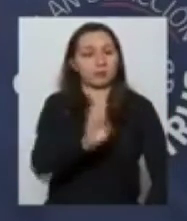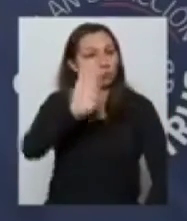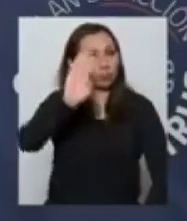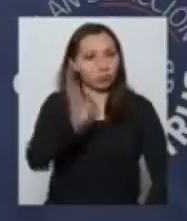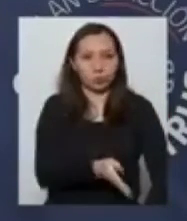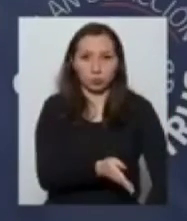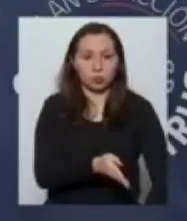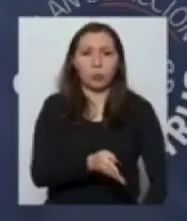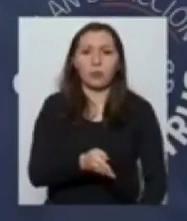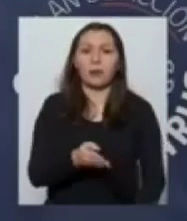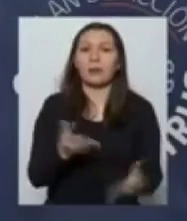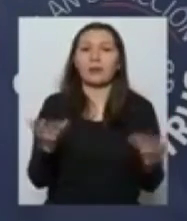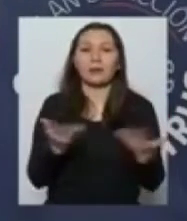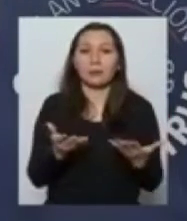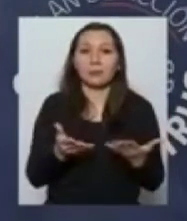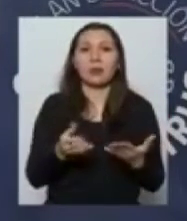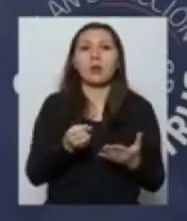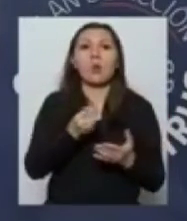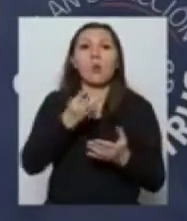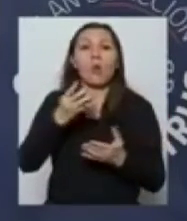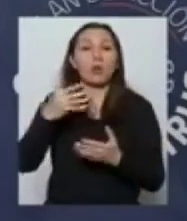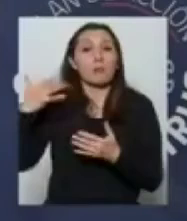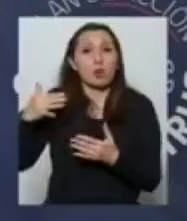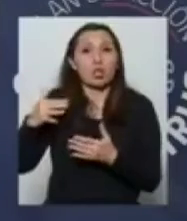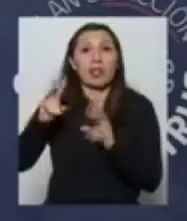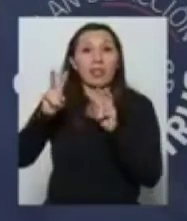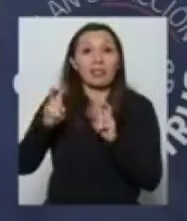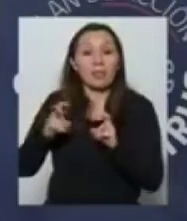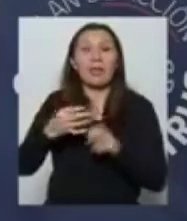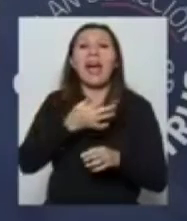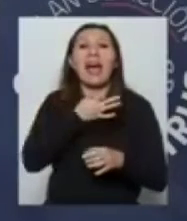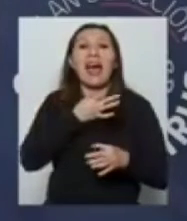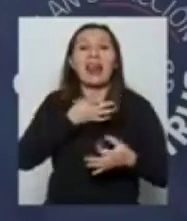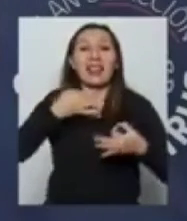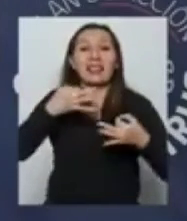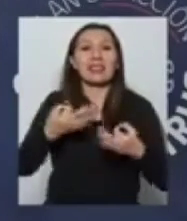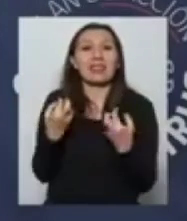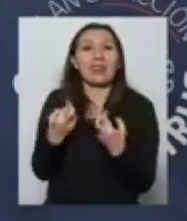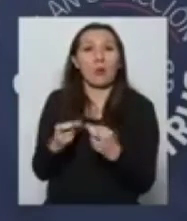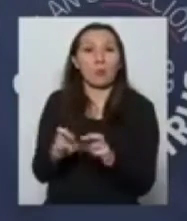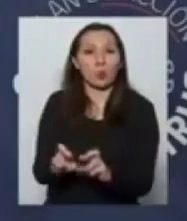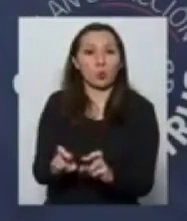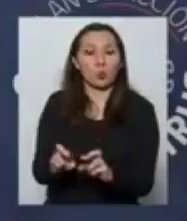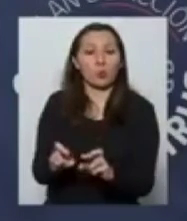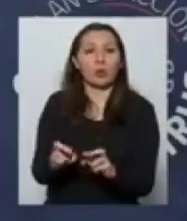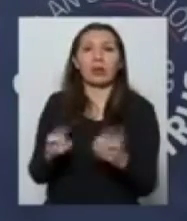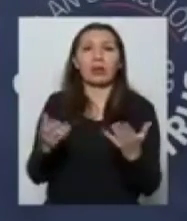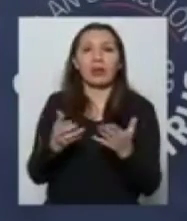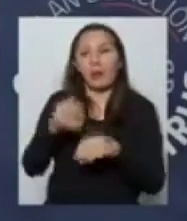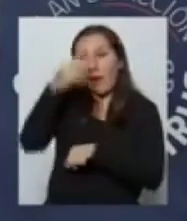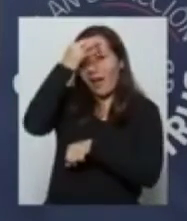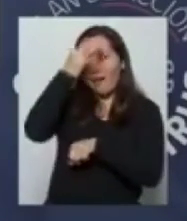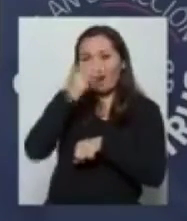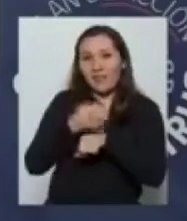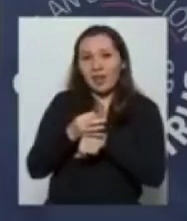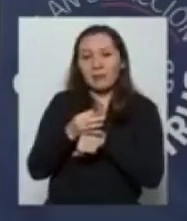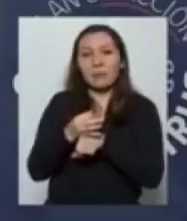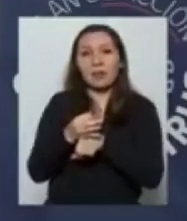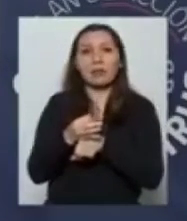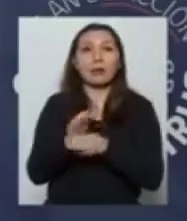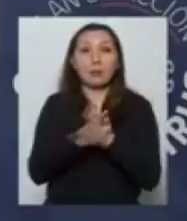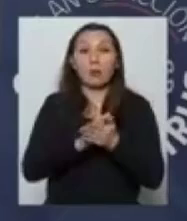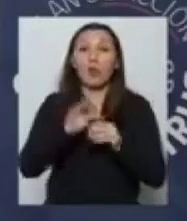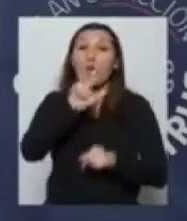suspendió una cantidad relevante de garantías de oportunidad de enfermedades, de